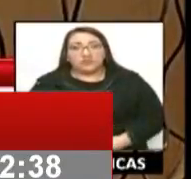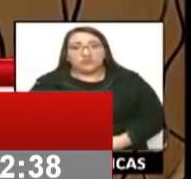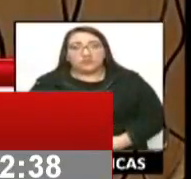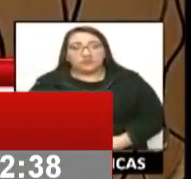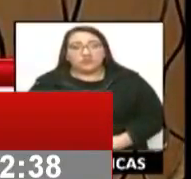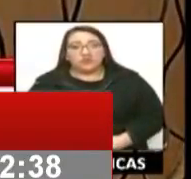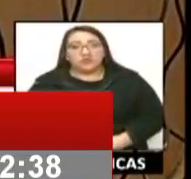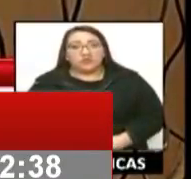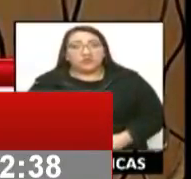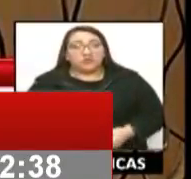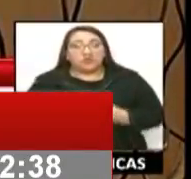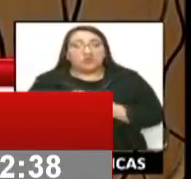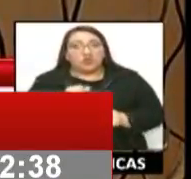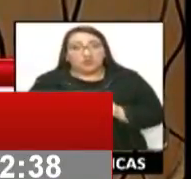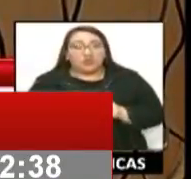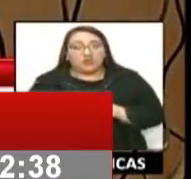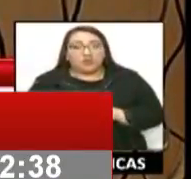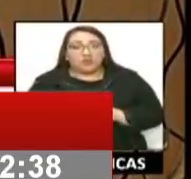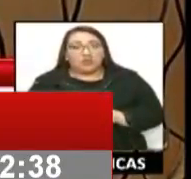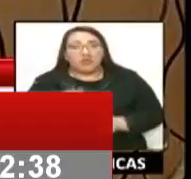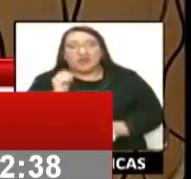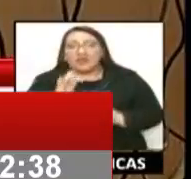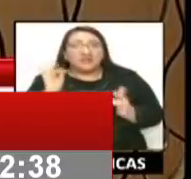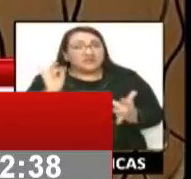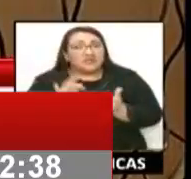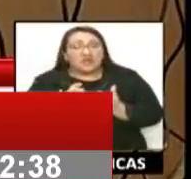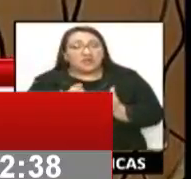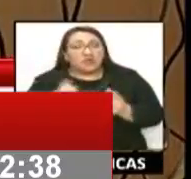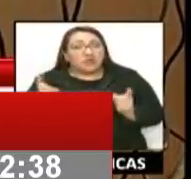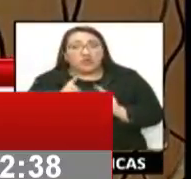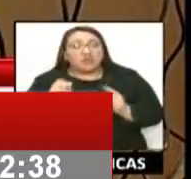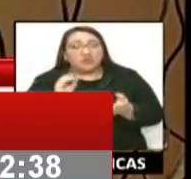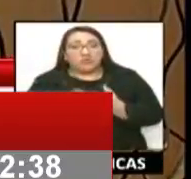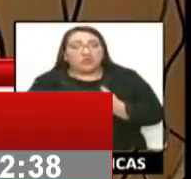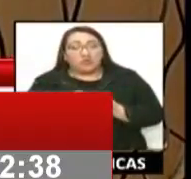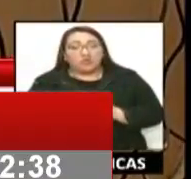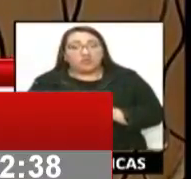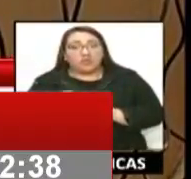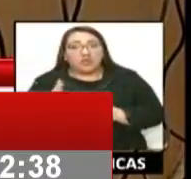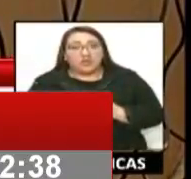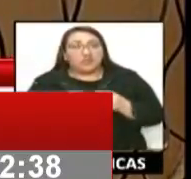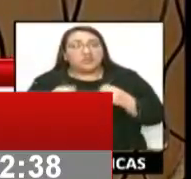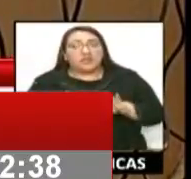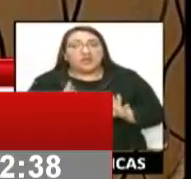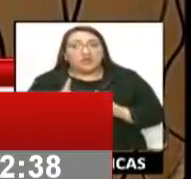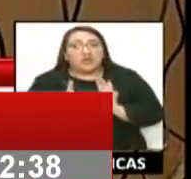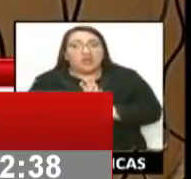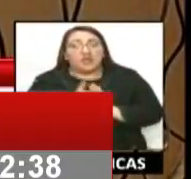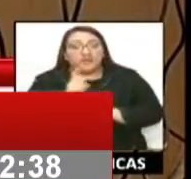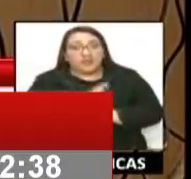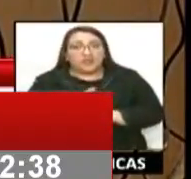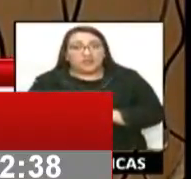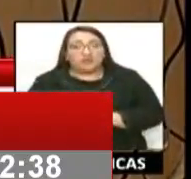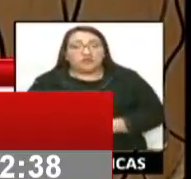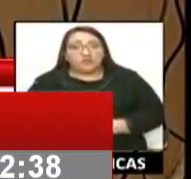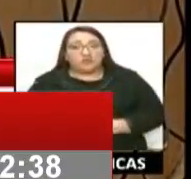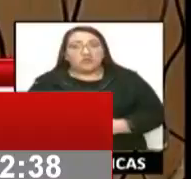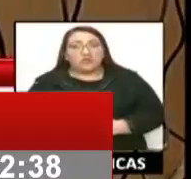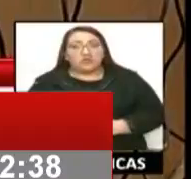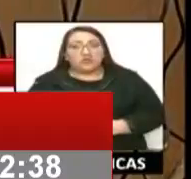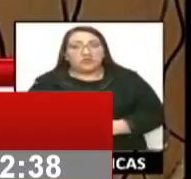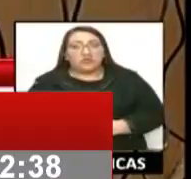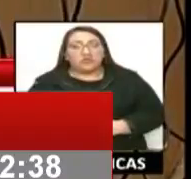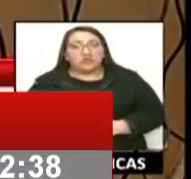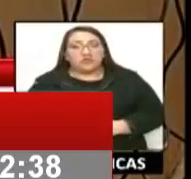se coloque el número exacto, o sea que no se coloque el número y se deje a una ley de desarrollo, tiene que haber